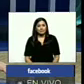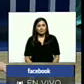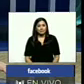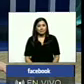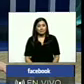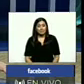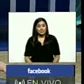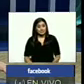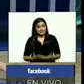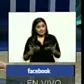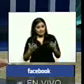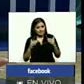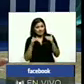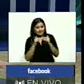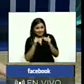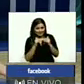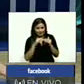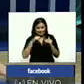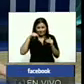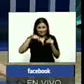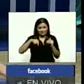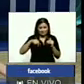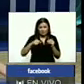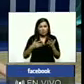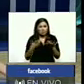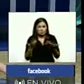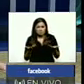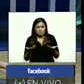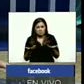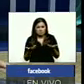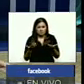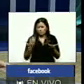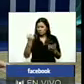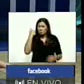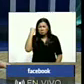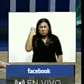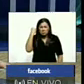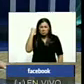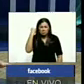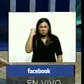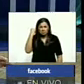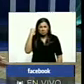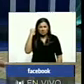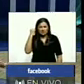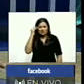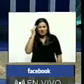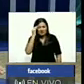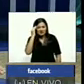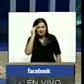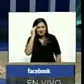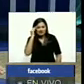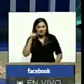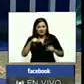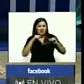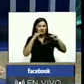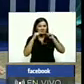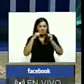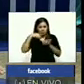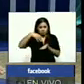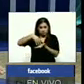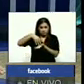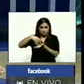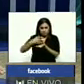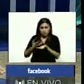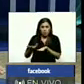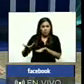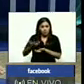y también ese día vamos a conocer por qué es importante que las nuevas generaciones comprendan el valor de la democracia como sistema de gobierno de una nación esto